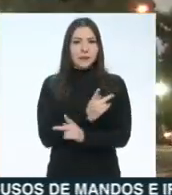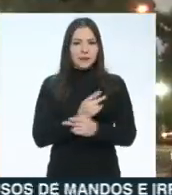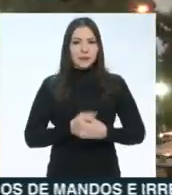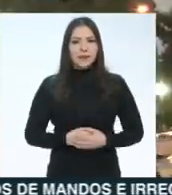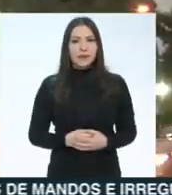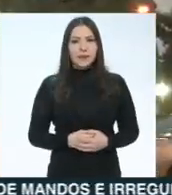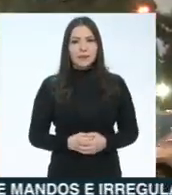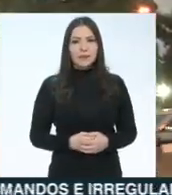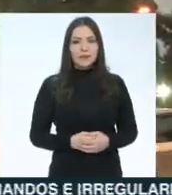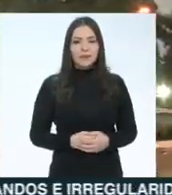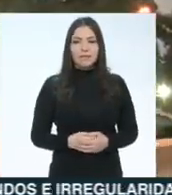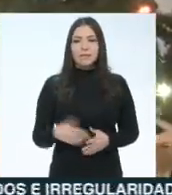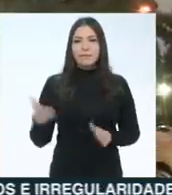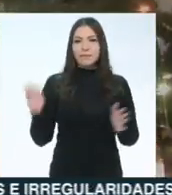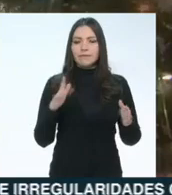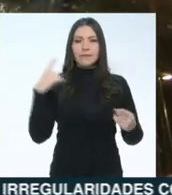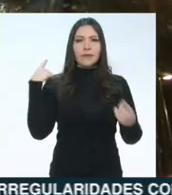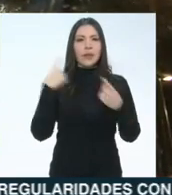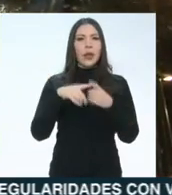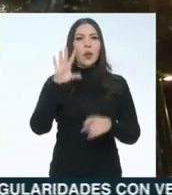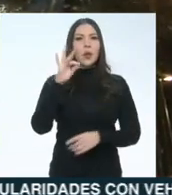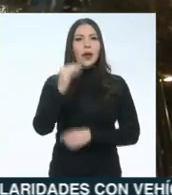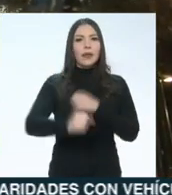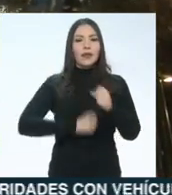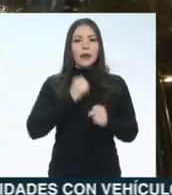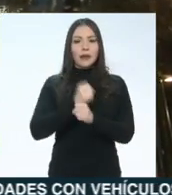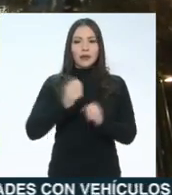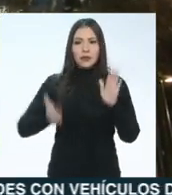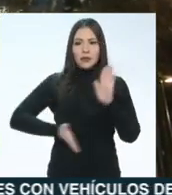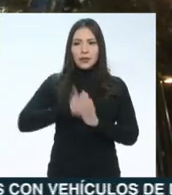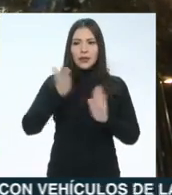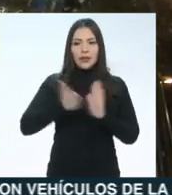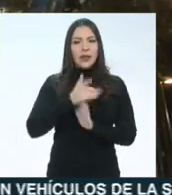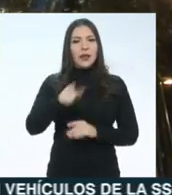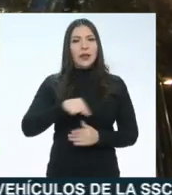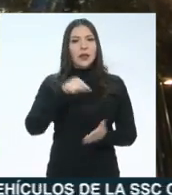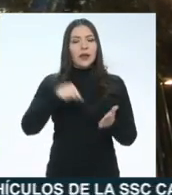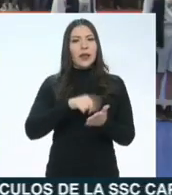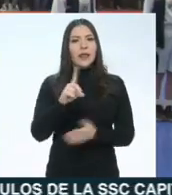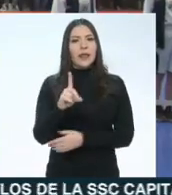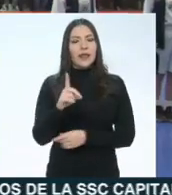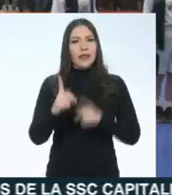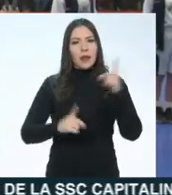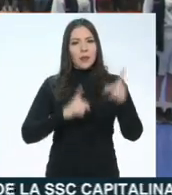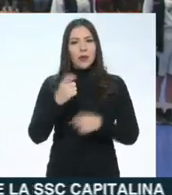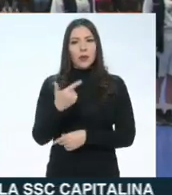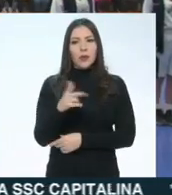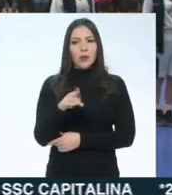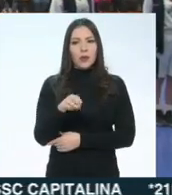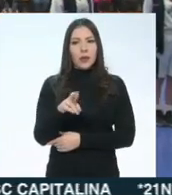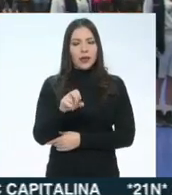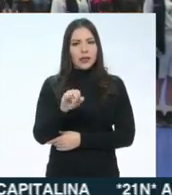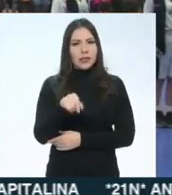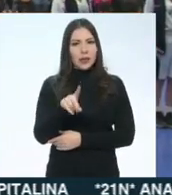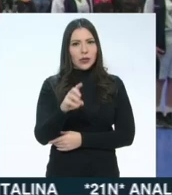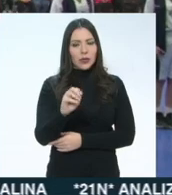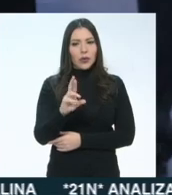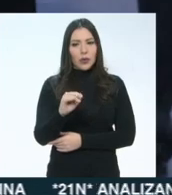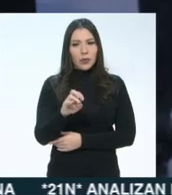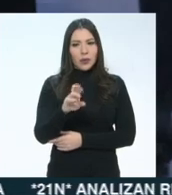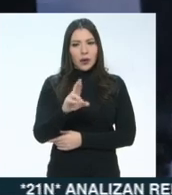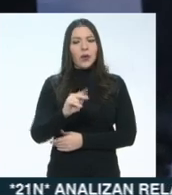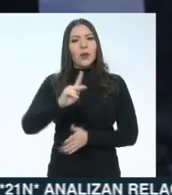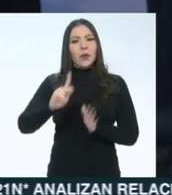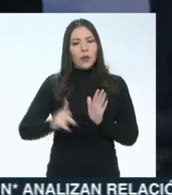casi 40 años de su construcción, el Deportivo Gumersindo Romero, ubicado en la alcaldía Benito Juárez, reabrió sus puertas con modificaciones